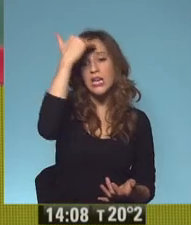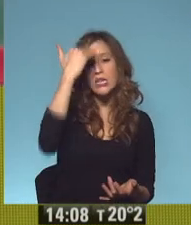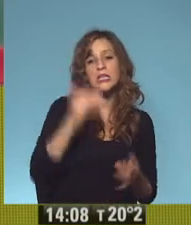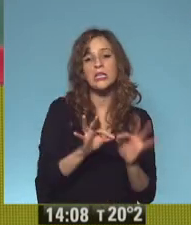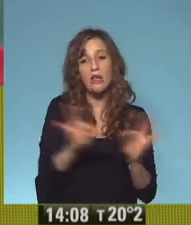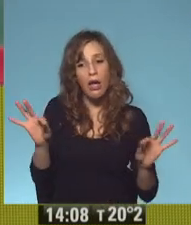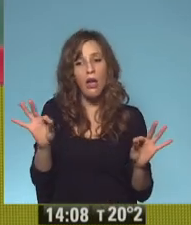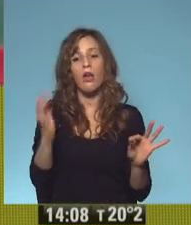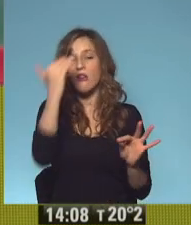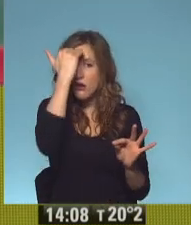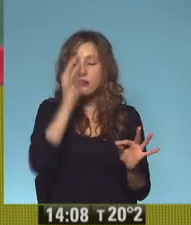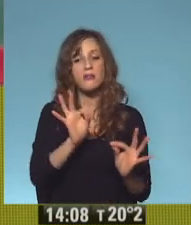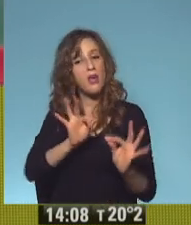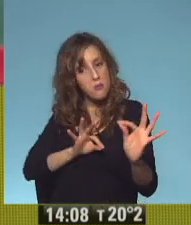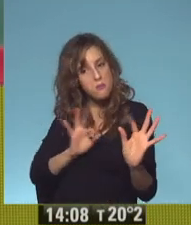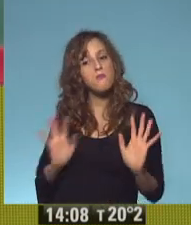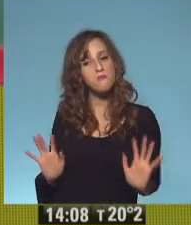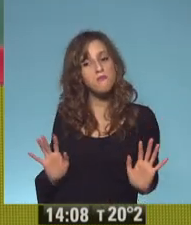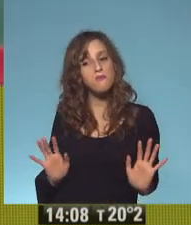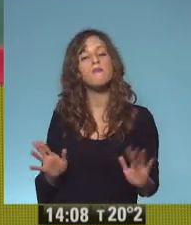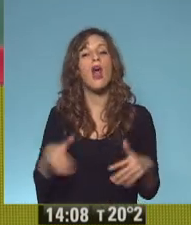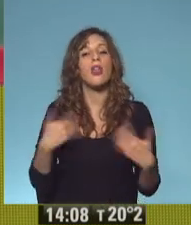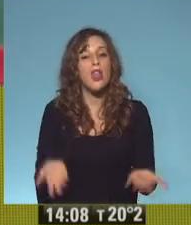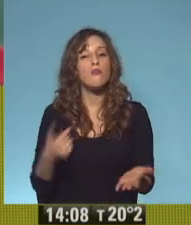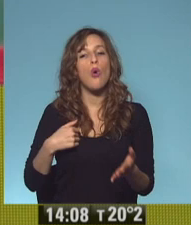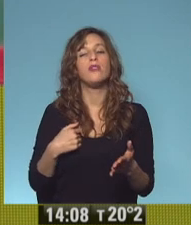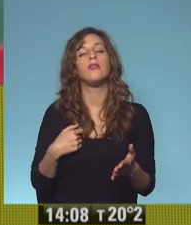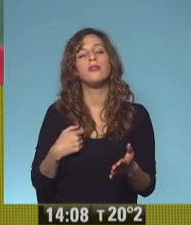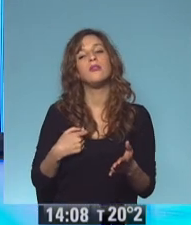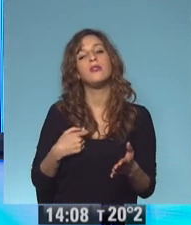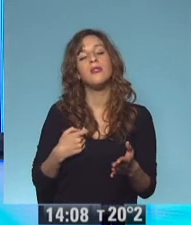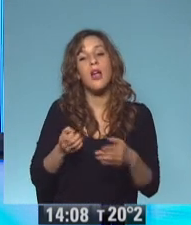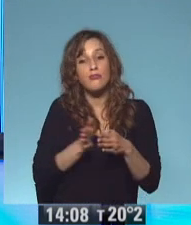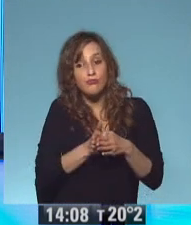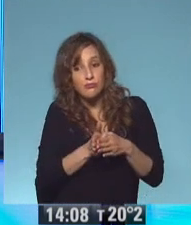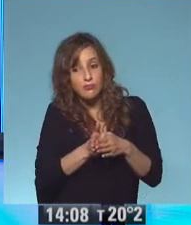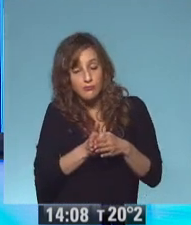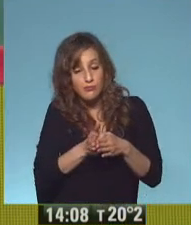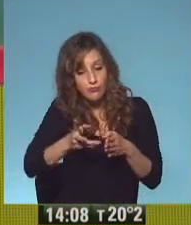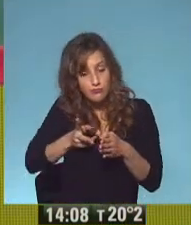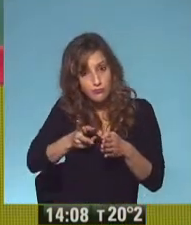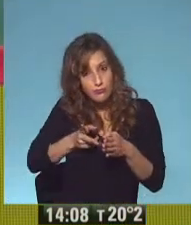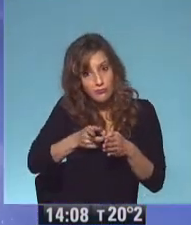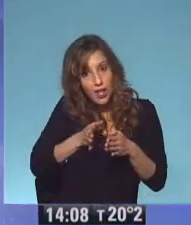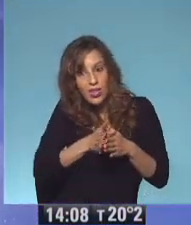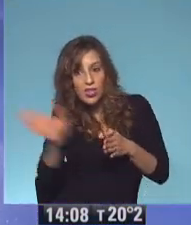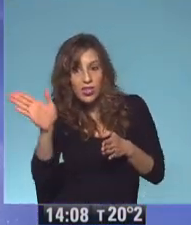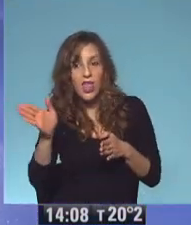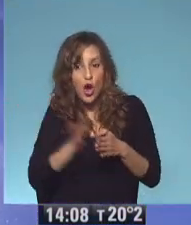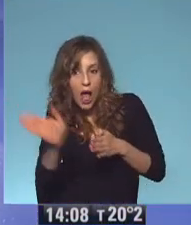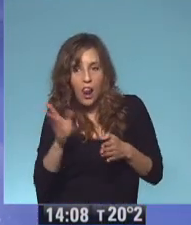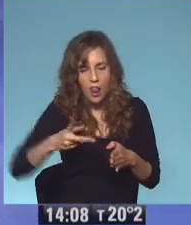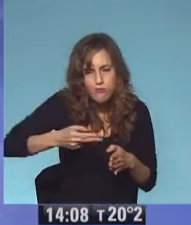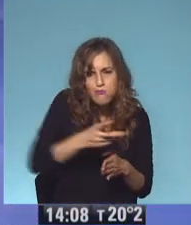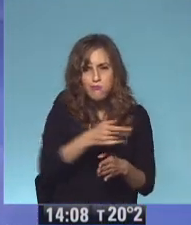lado, un cuadrado, ¿sí? Y después trazar las diagonales y copiar las figuras y recortarlas.